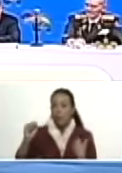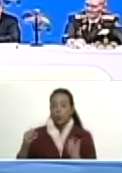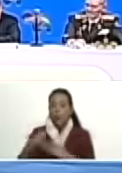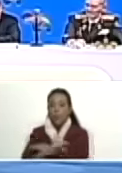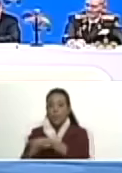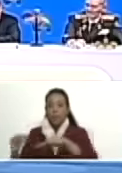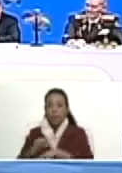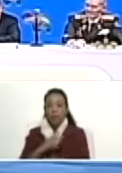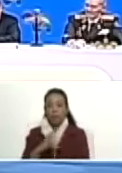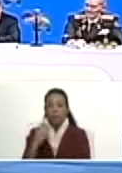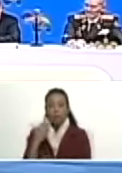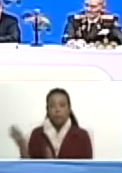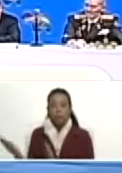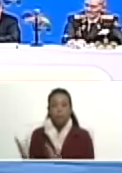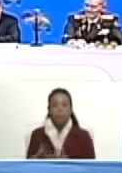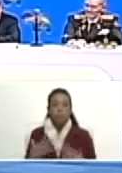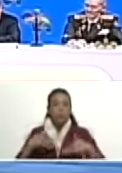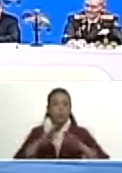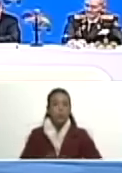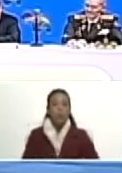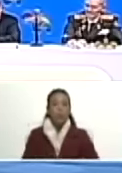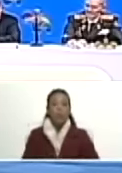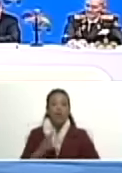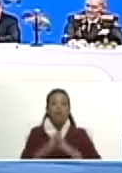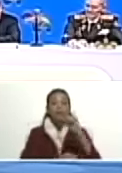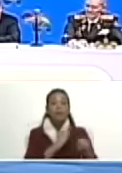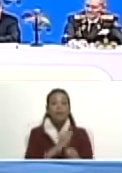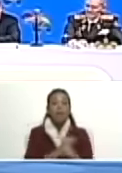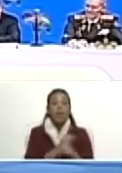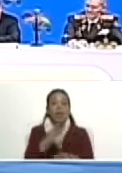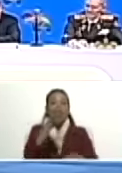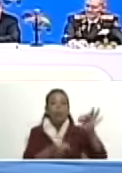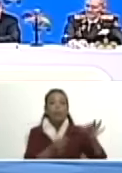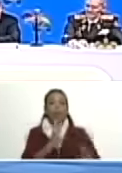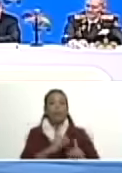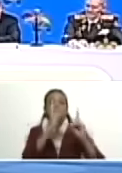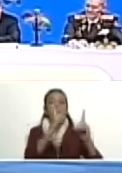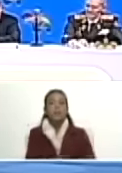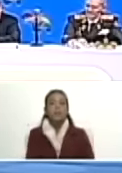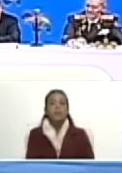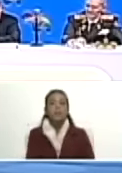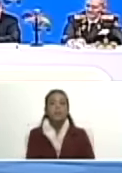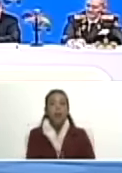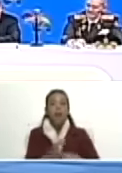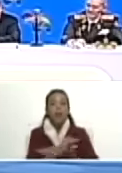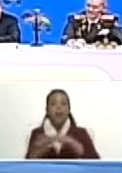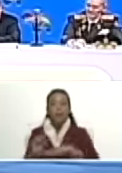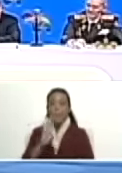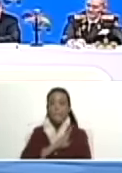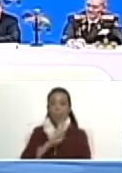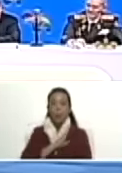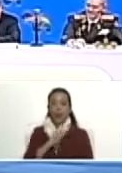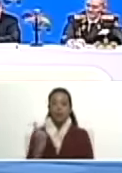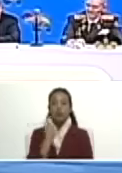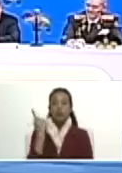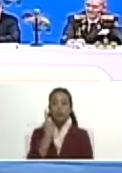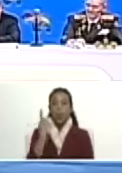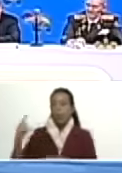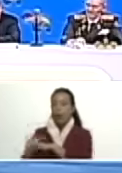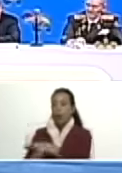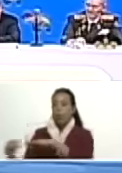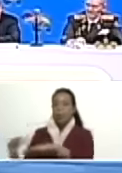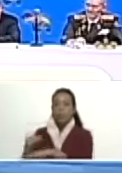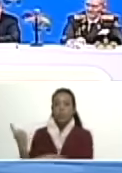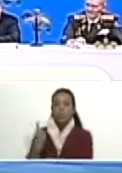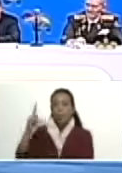Ali. Dejemos que la Corte Internacional de Justicia decida. El Esequibo pertenece únicamente a Guyana y a